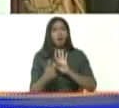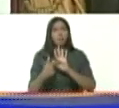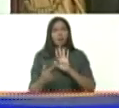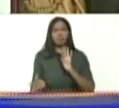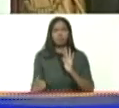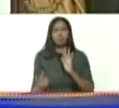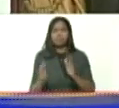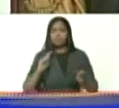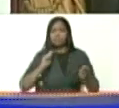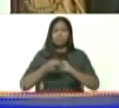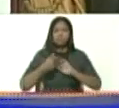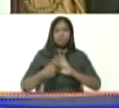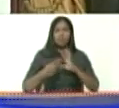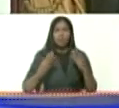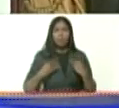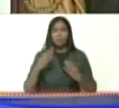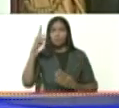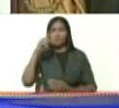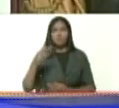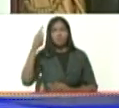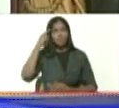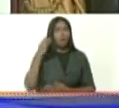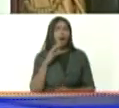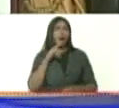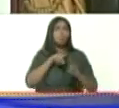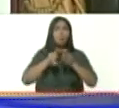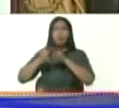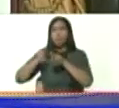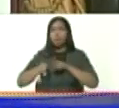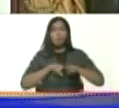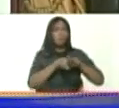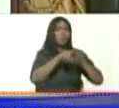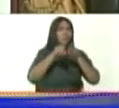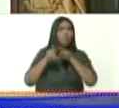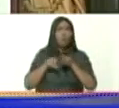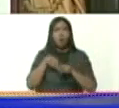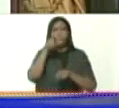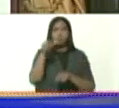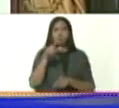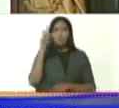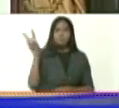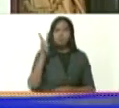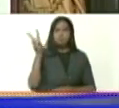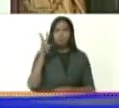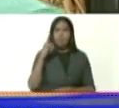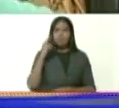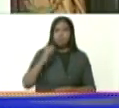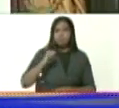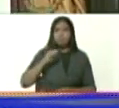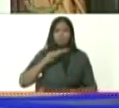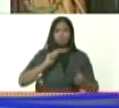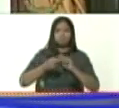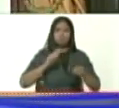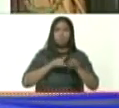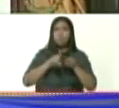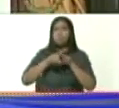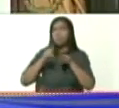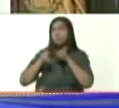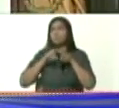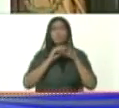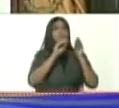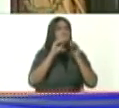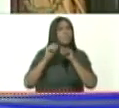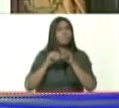los convierten en la vida cotidiana del comentario diario del ciudadano y de la ciudadana. Eso sí lo convierten, pero